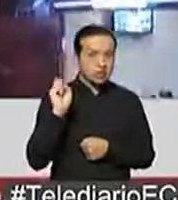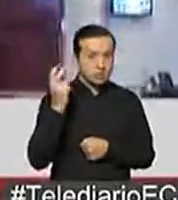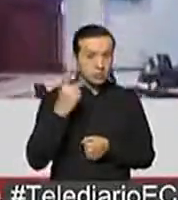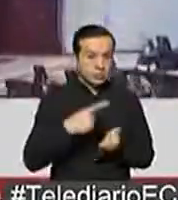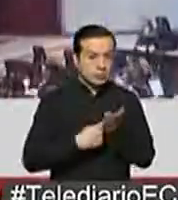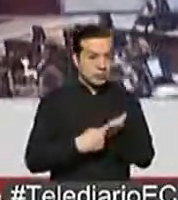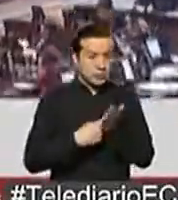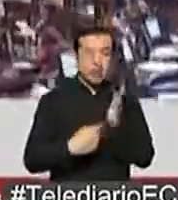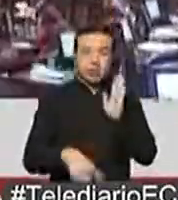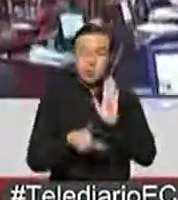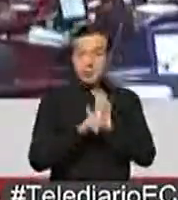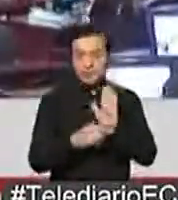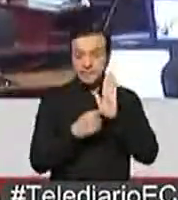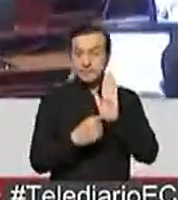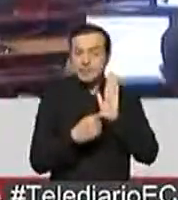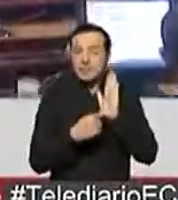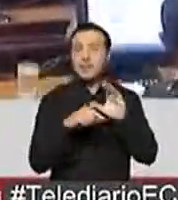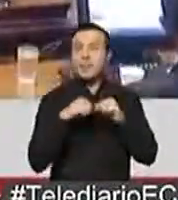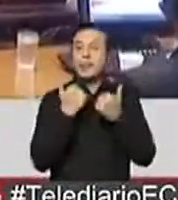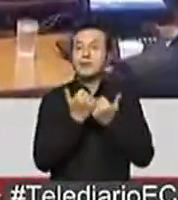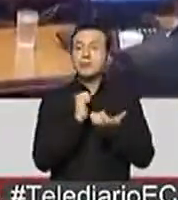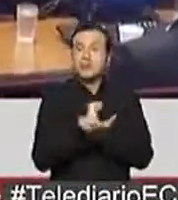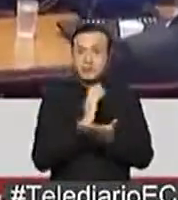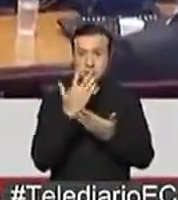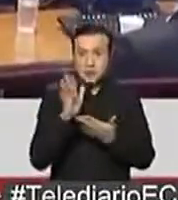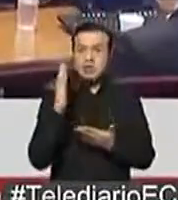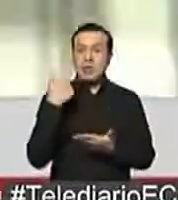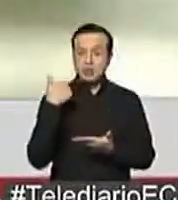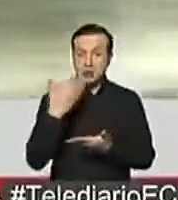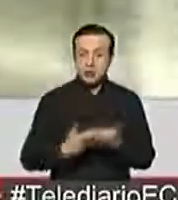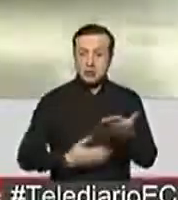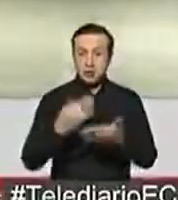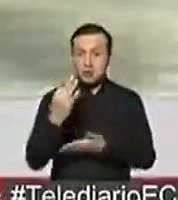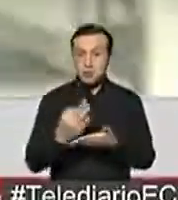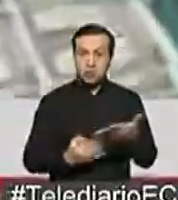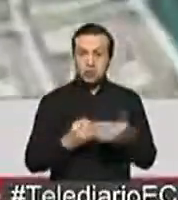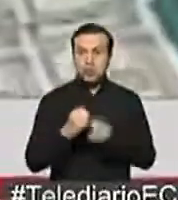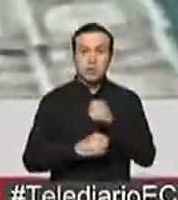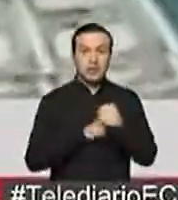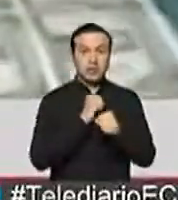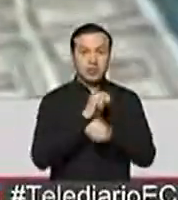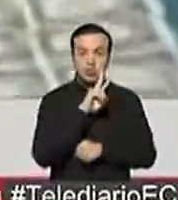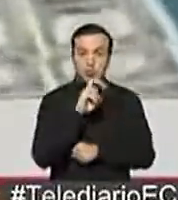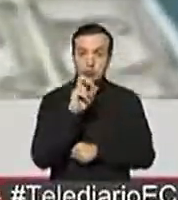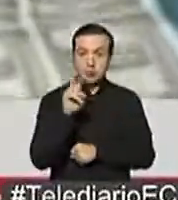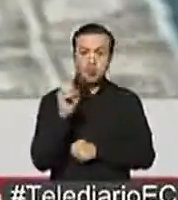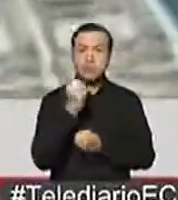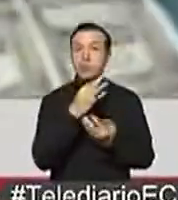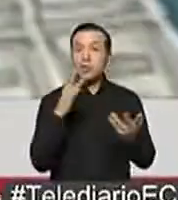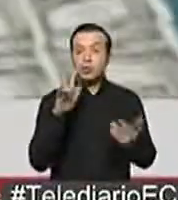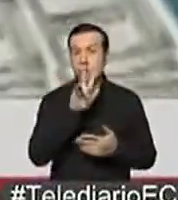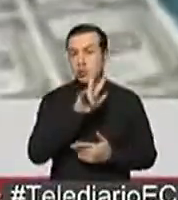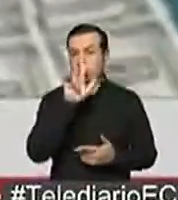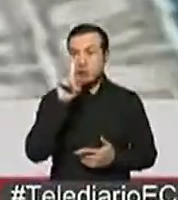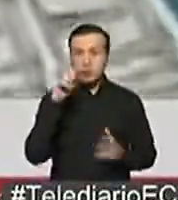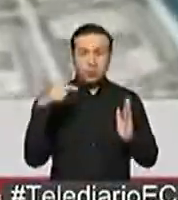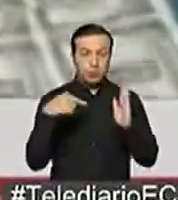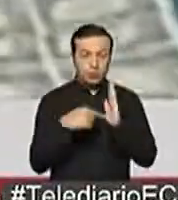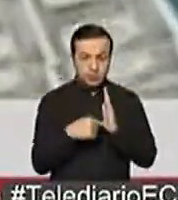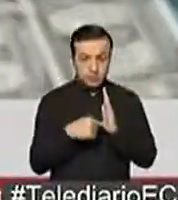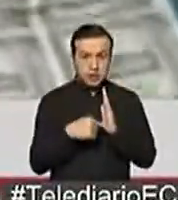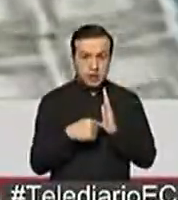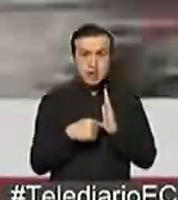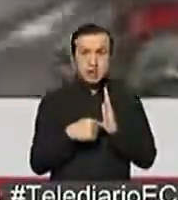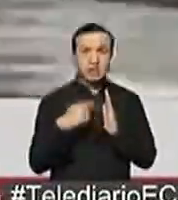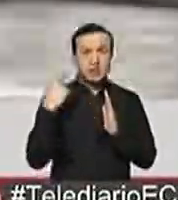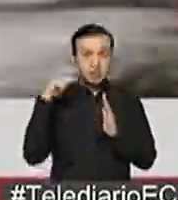tratamiento de esta norma, en manos de la Asamblea Nacional ya se encuentra la proforma presupuestaria del 2020, cuyo monto es de 31.469 millones de